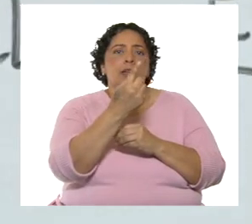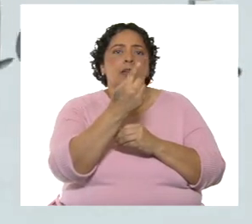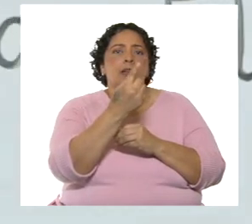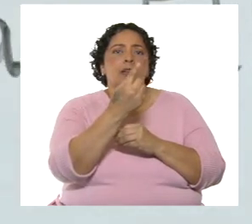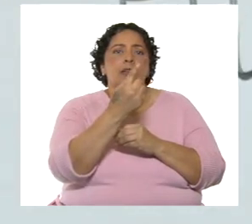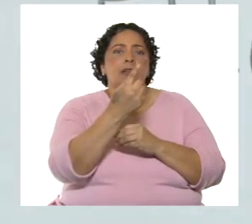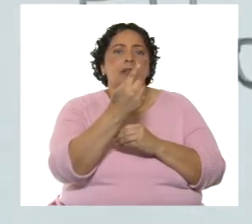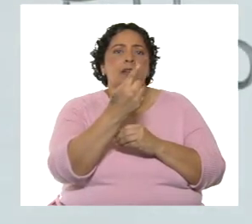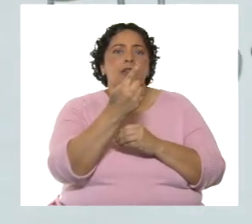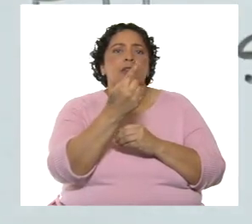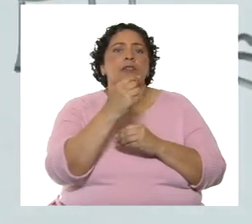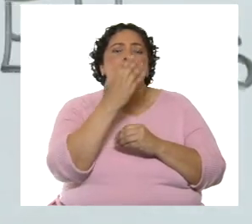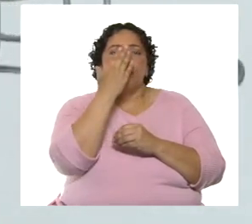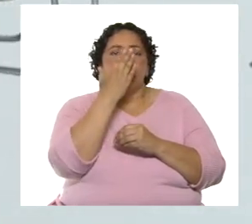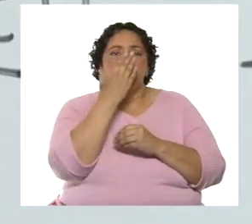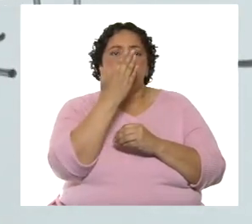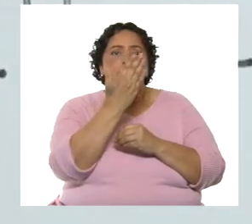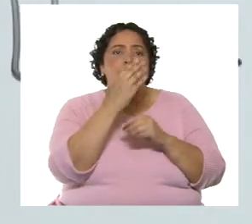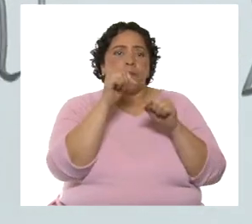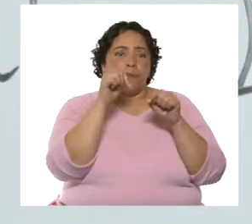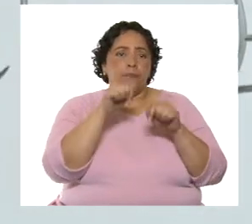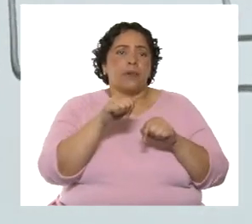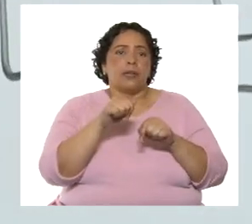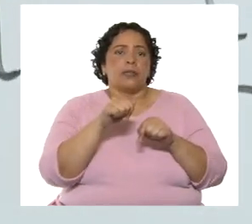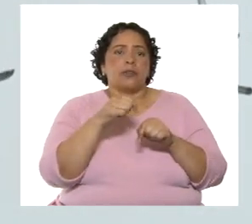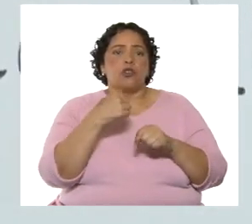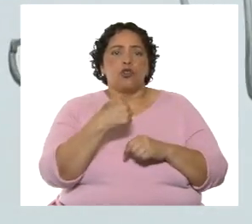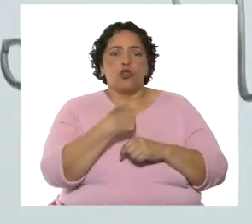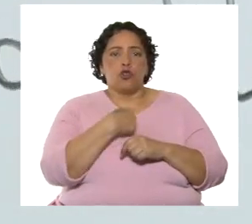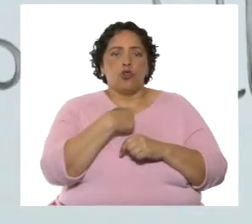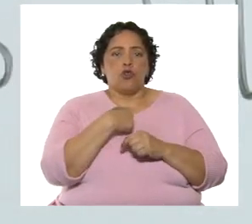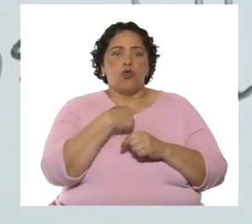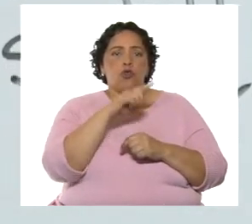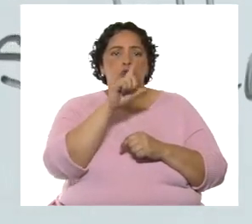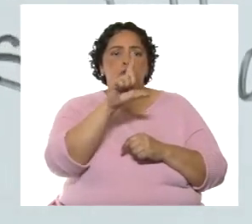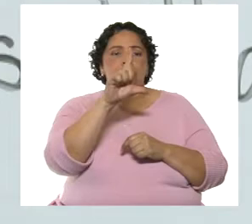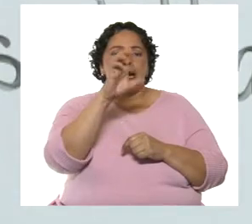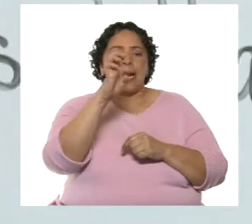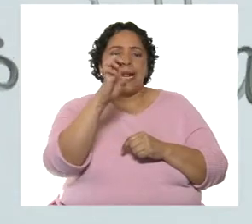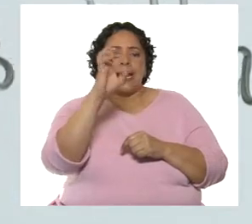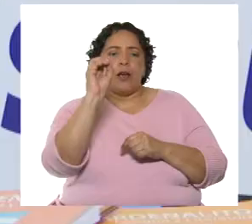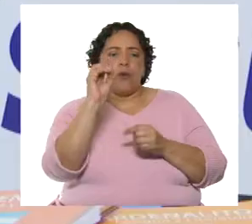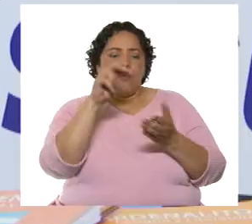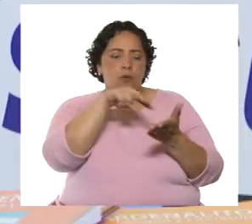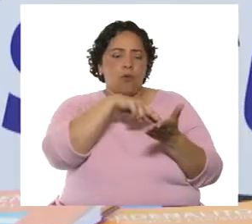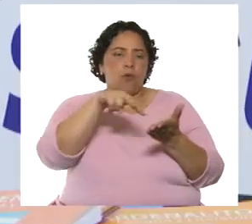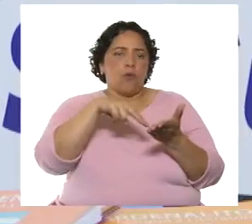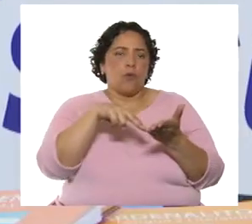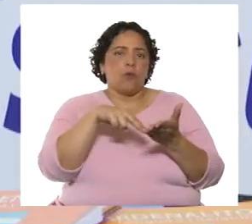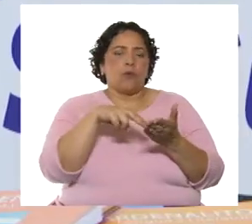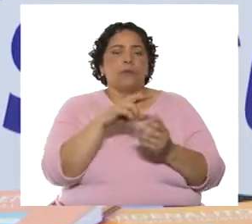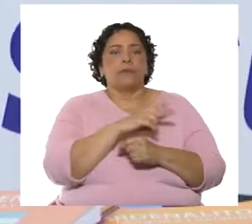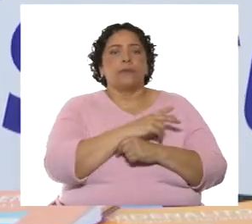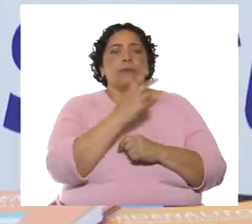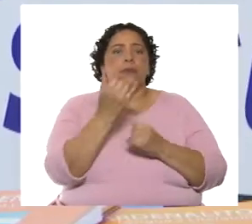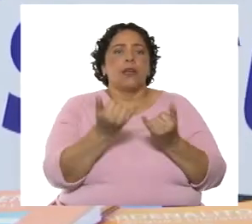En presente podríamos decir entonces yo leo. En la segunda